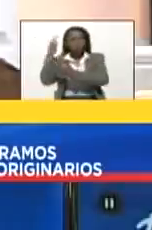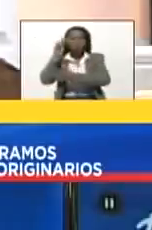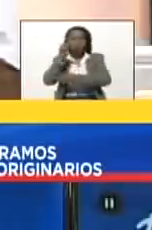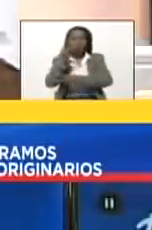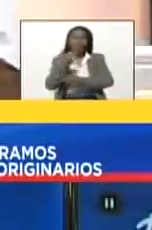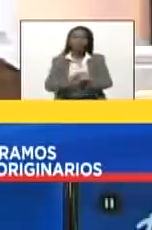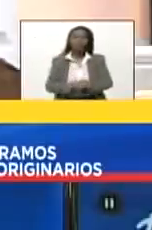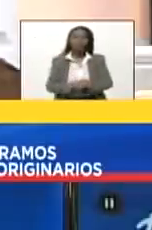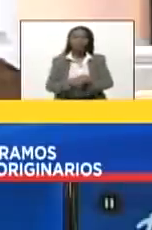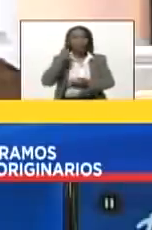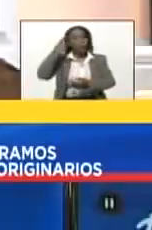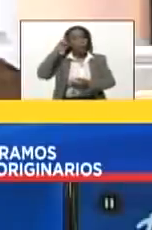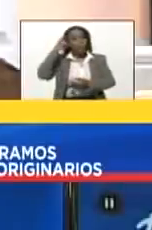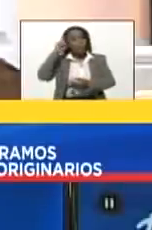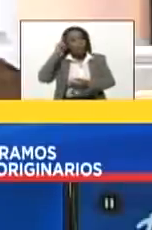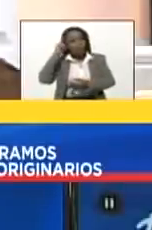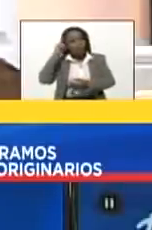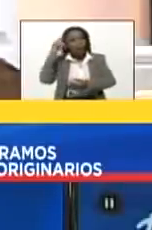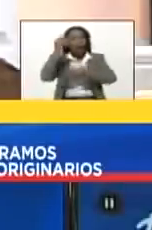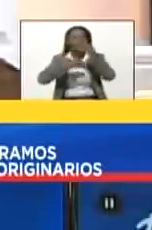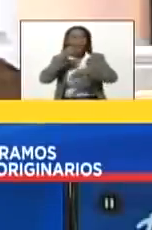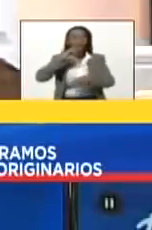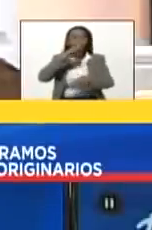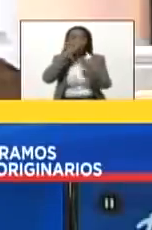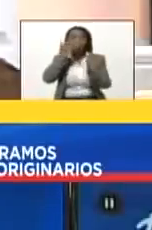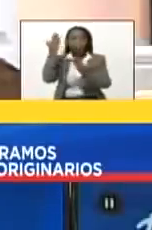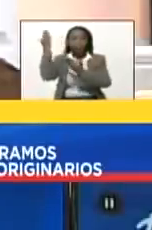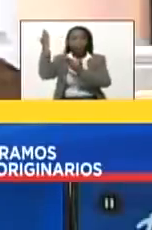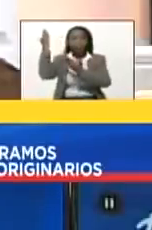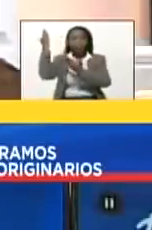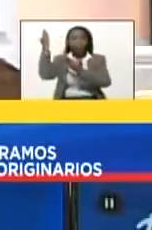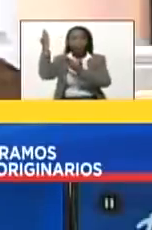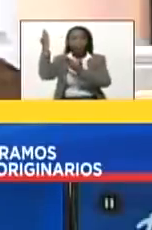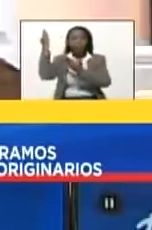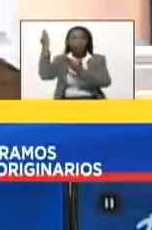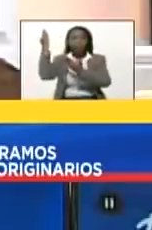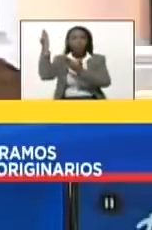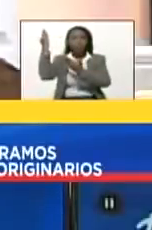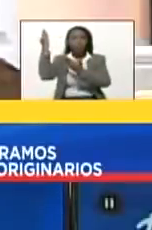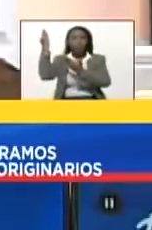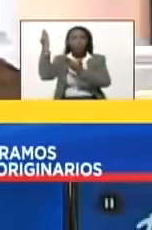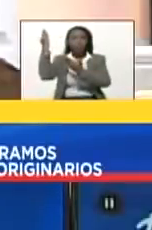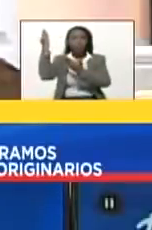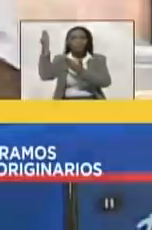pues. Recordar es hacer historia. Adelante.